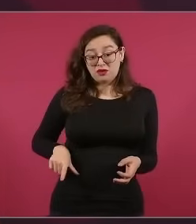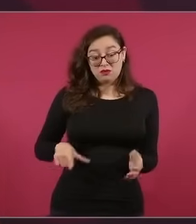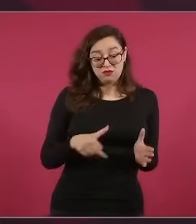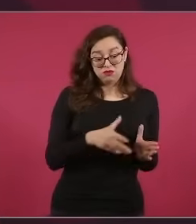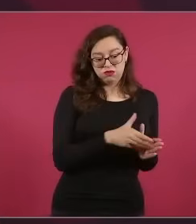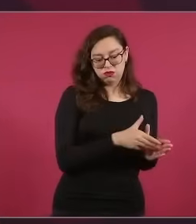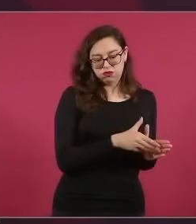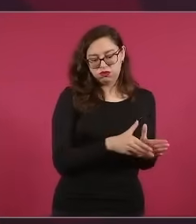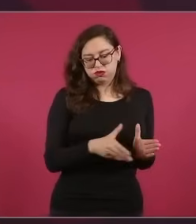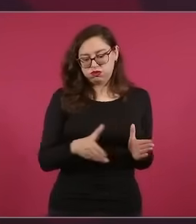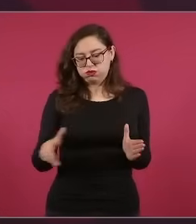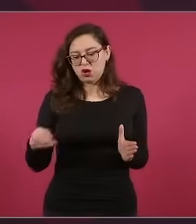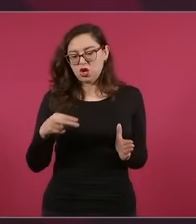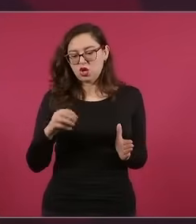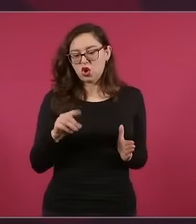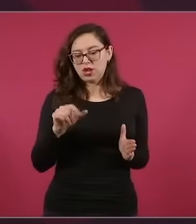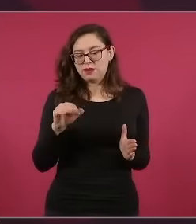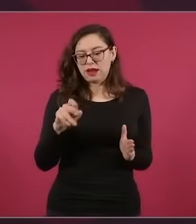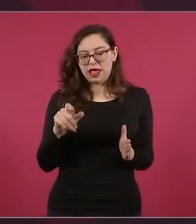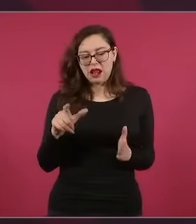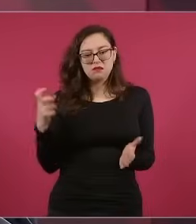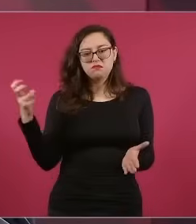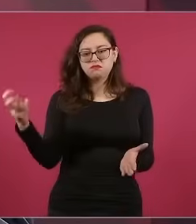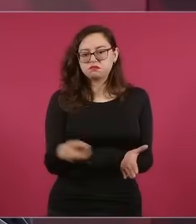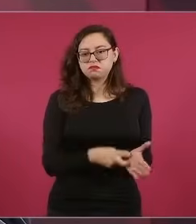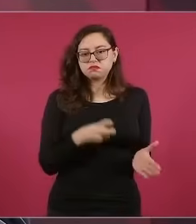le quitaron todos los derechos sociales,